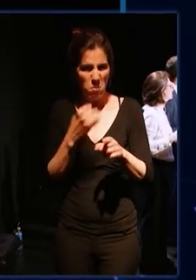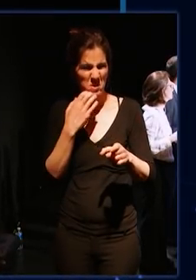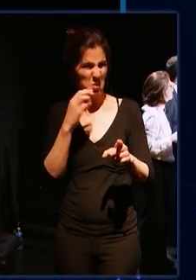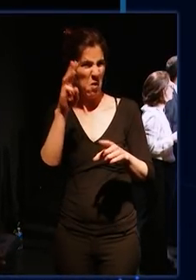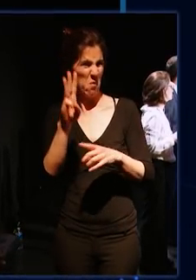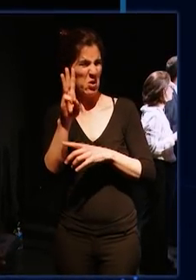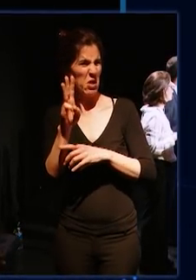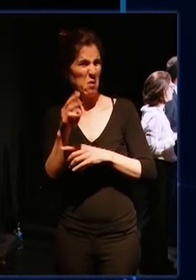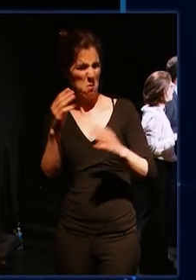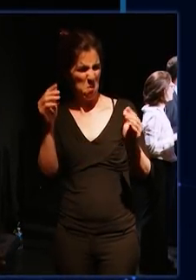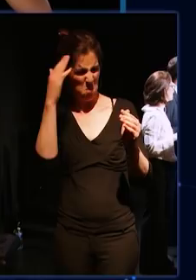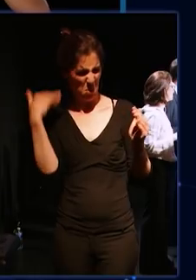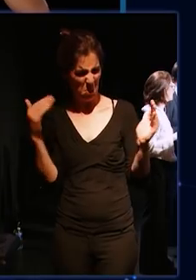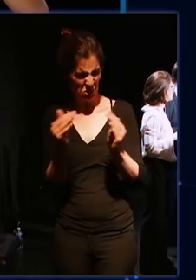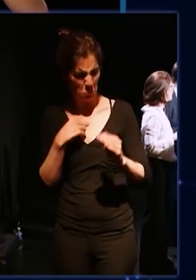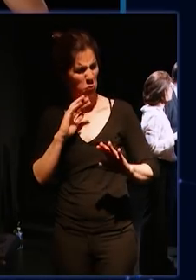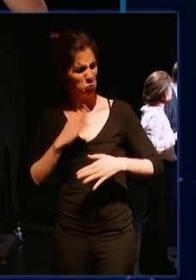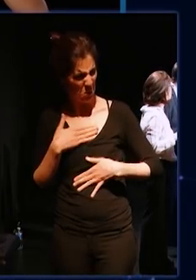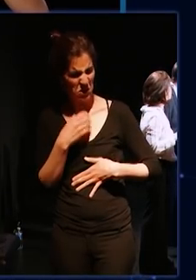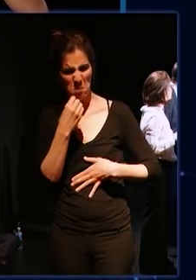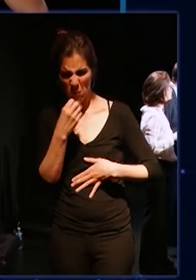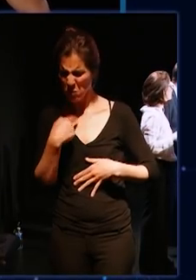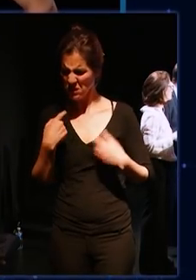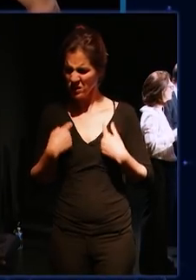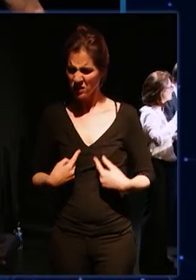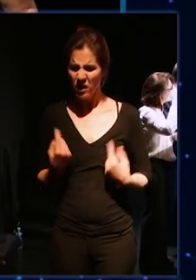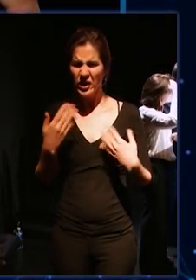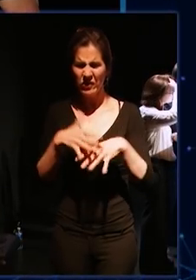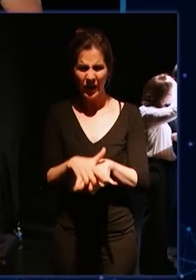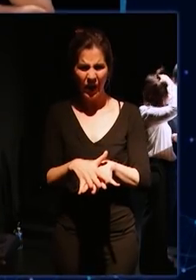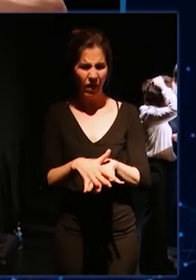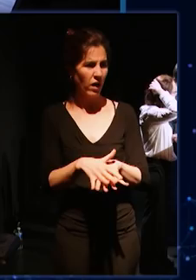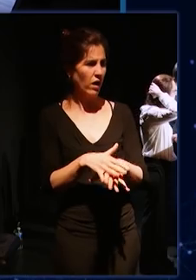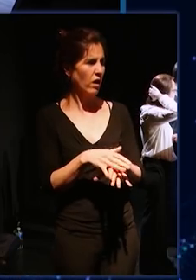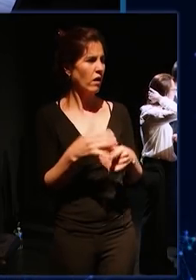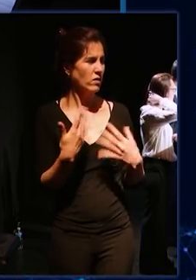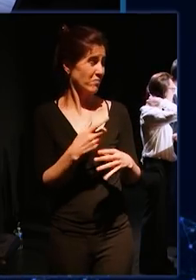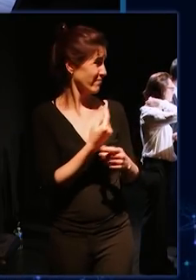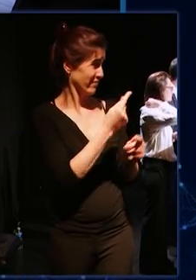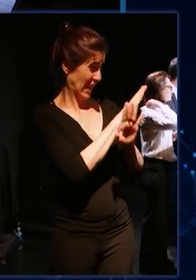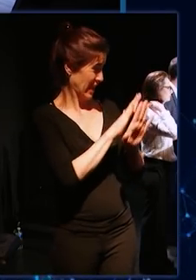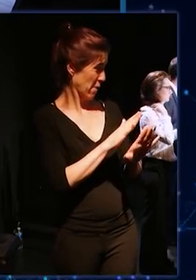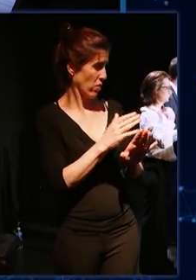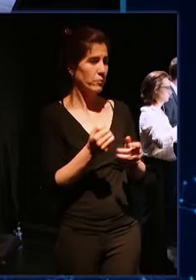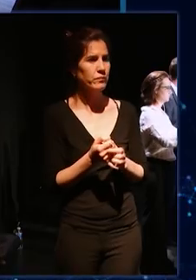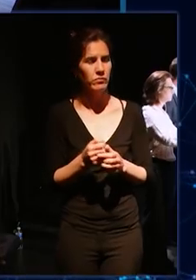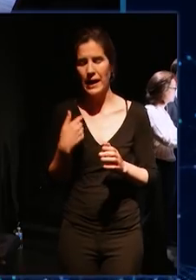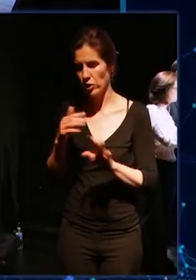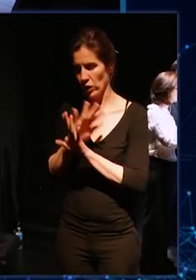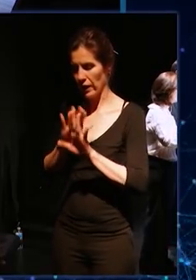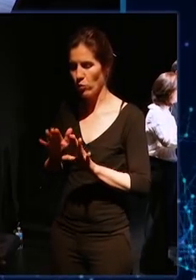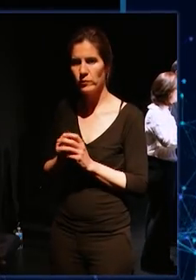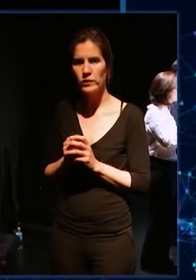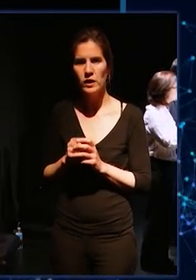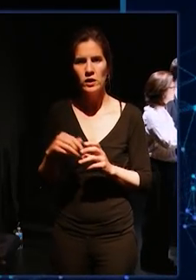Me sorprendió. Me sentí integrado. Señor Gimeno, sí. Obviamente acabar la intervención. Bueno, pues iré acabando. Y, mire,